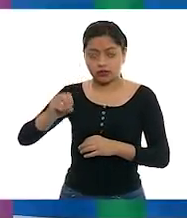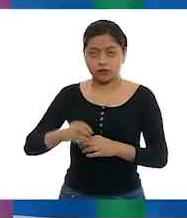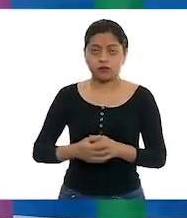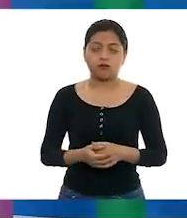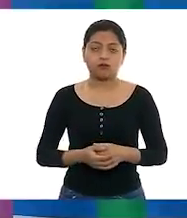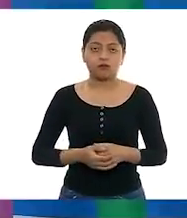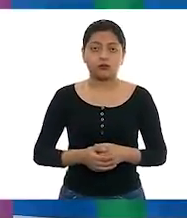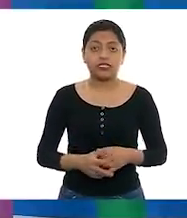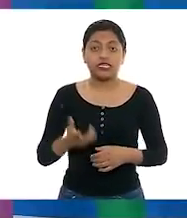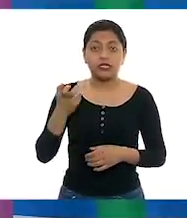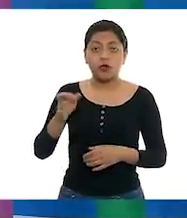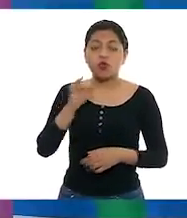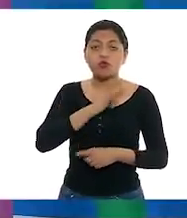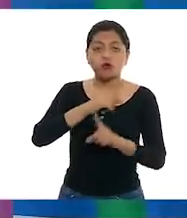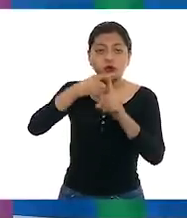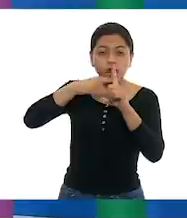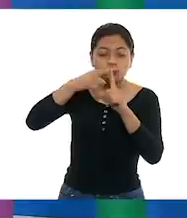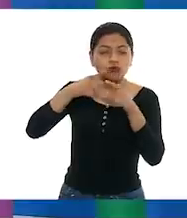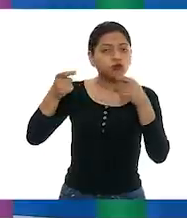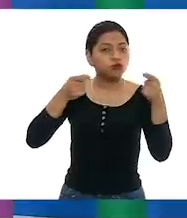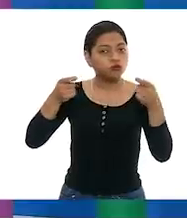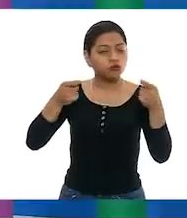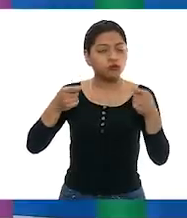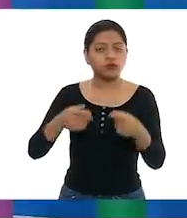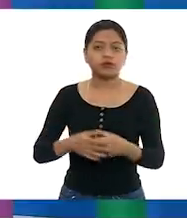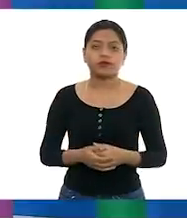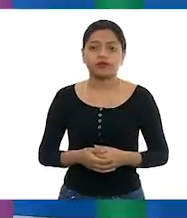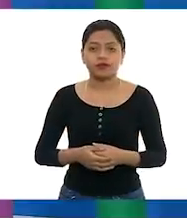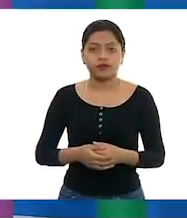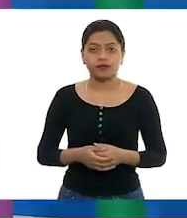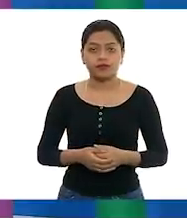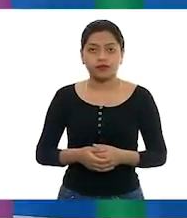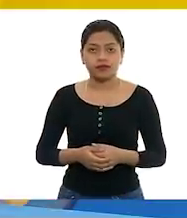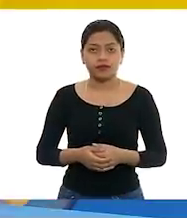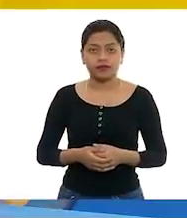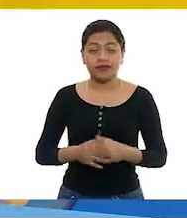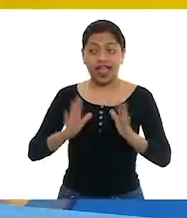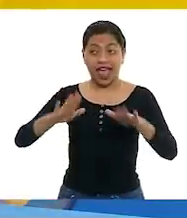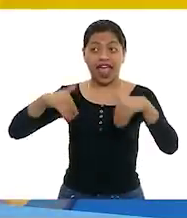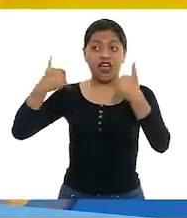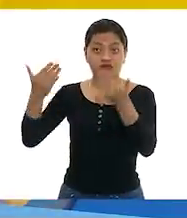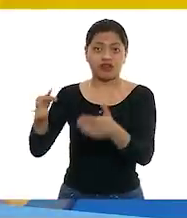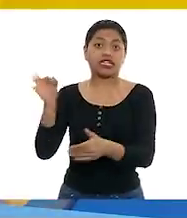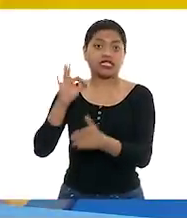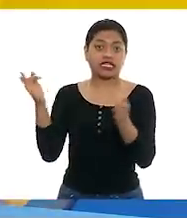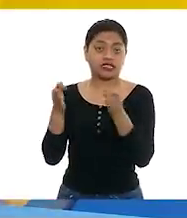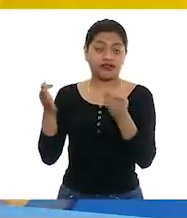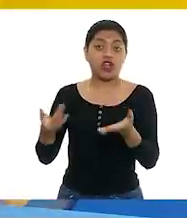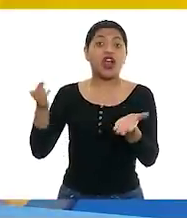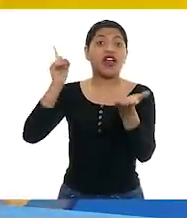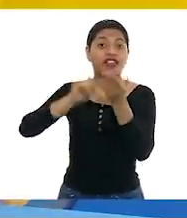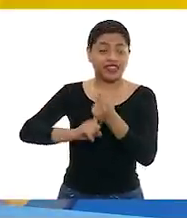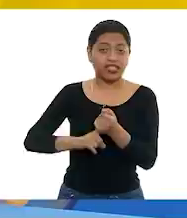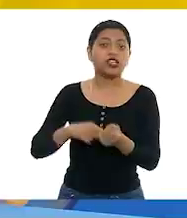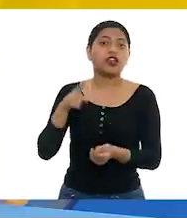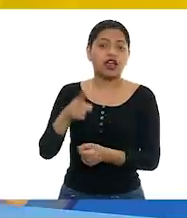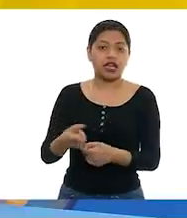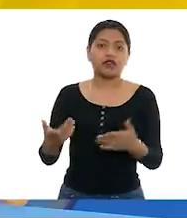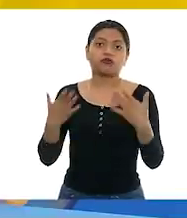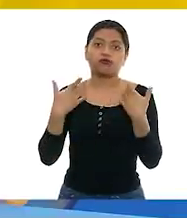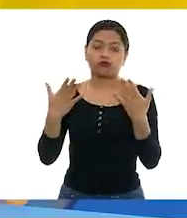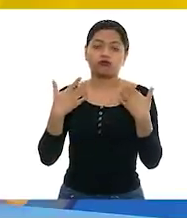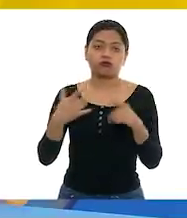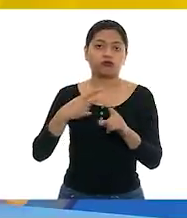ahí se puede mantener una temperatura cálida respecto al exterior. Yo alguna vez visité algún invernadero y la verdad es que sí